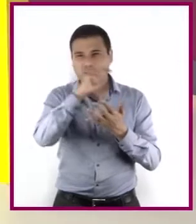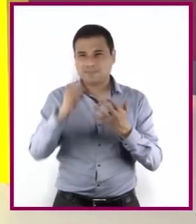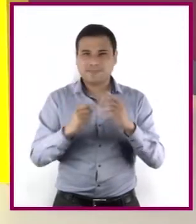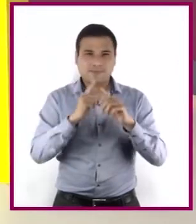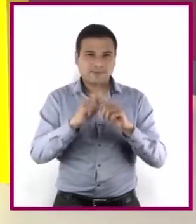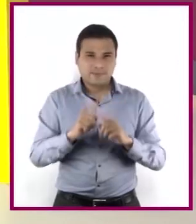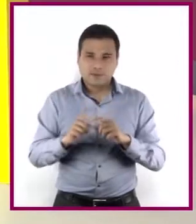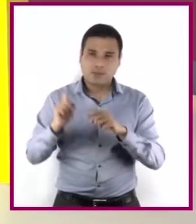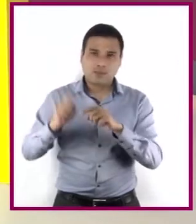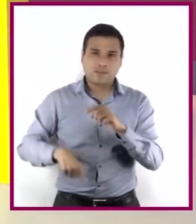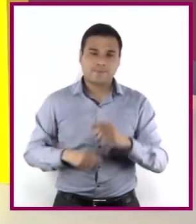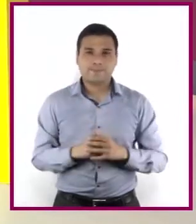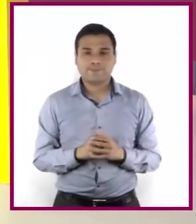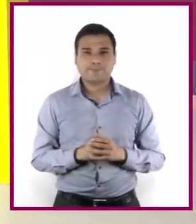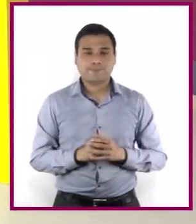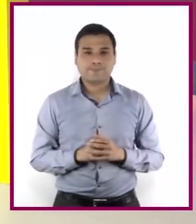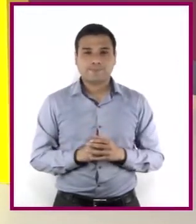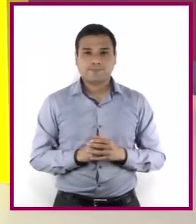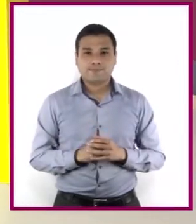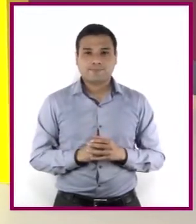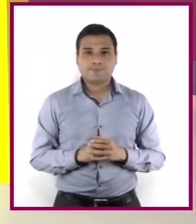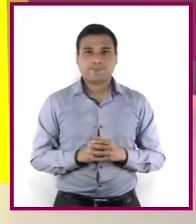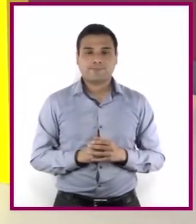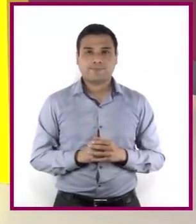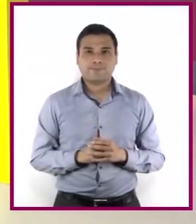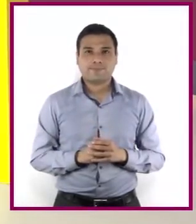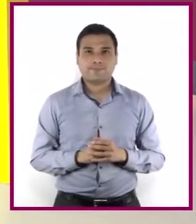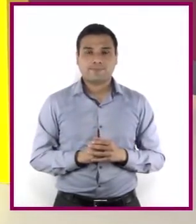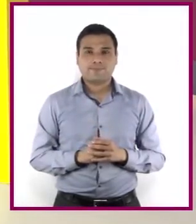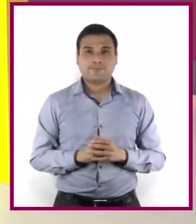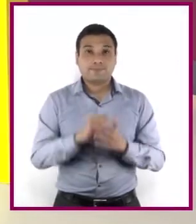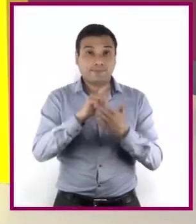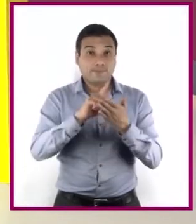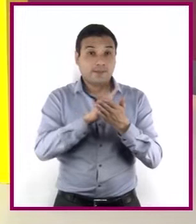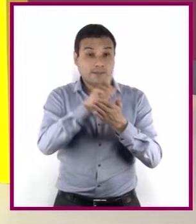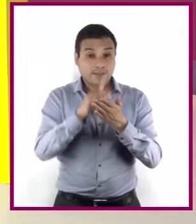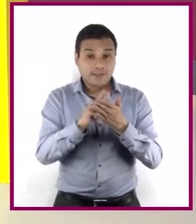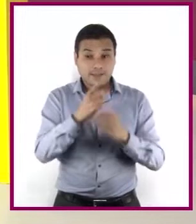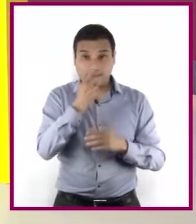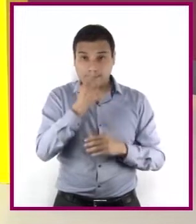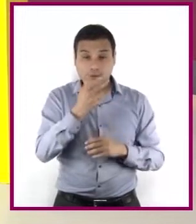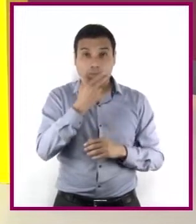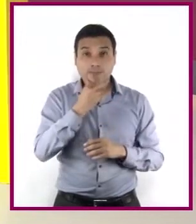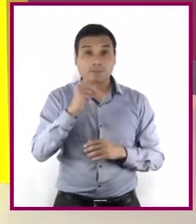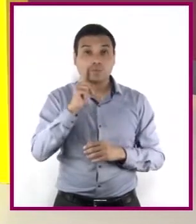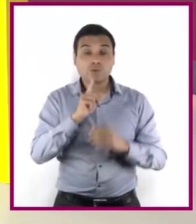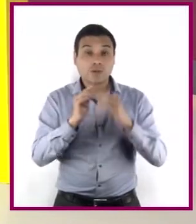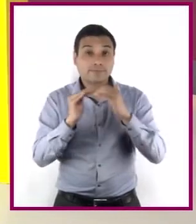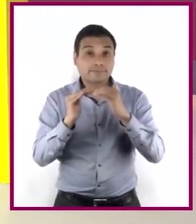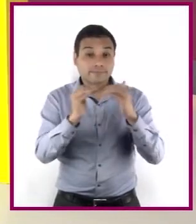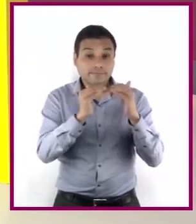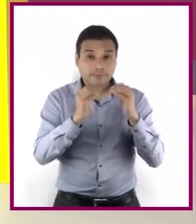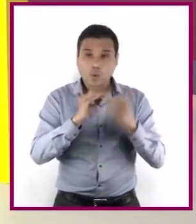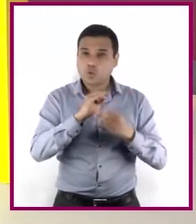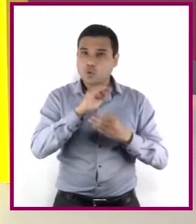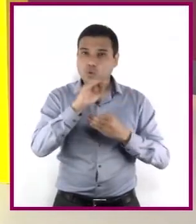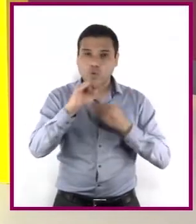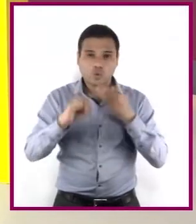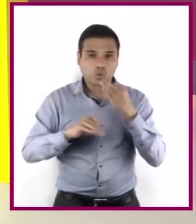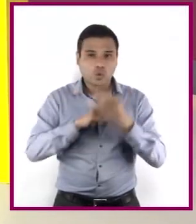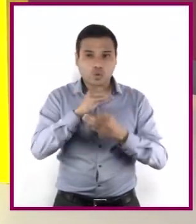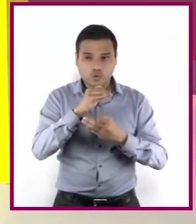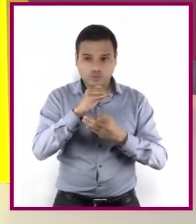público, olvidando la igualdad jurídica que reside en que todas y todos, sin excepción,